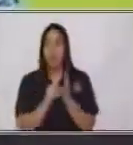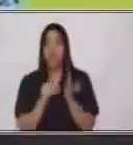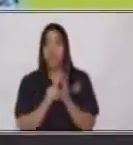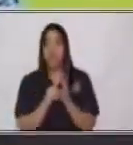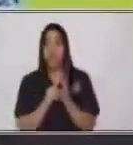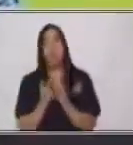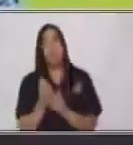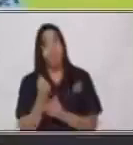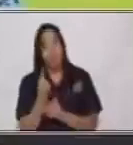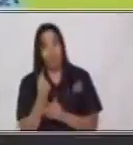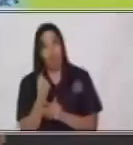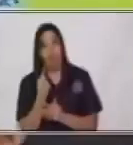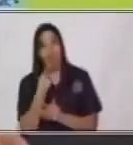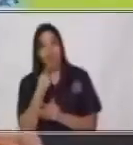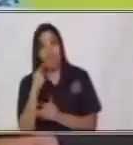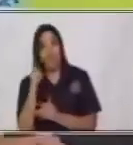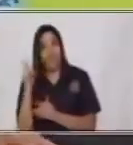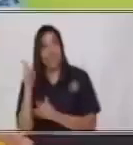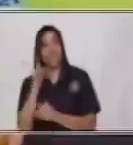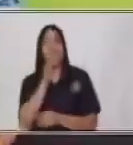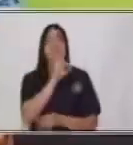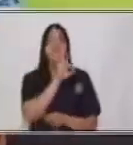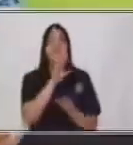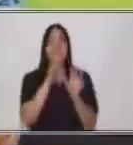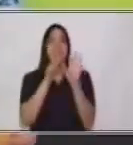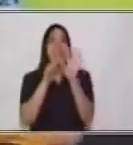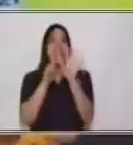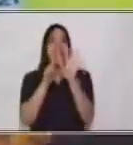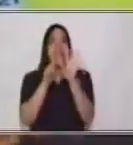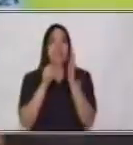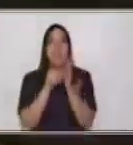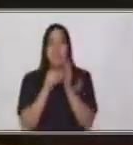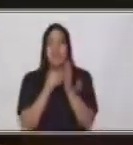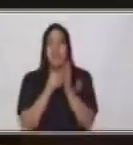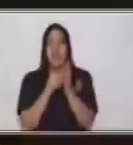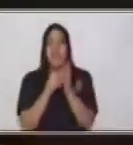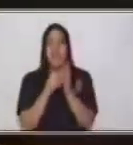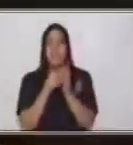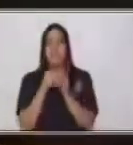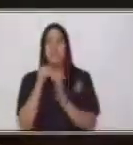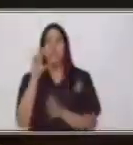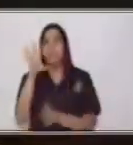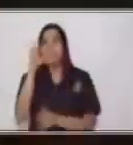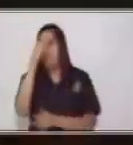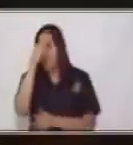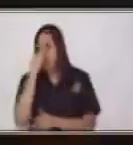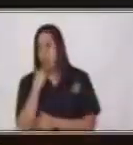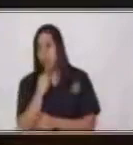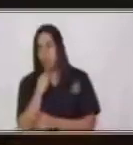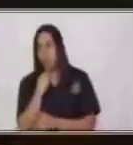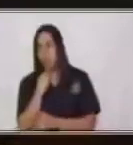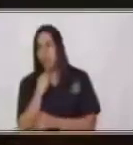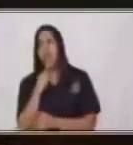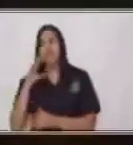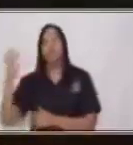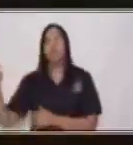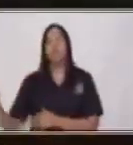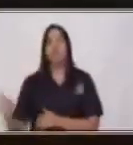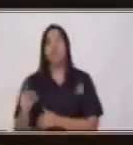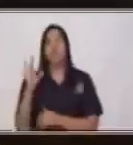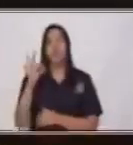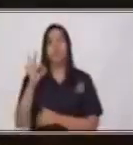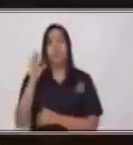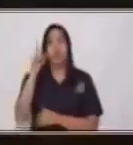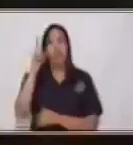36 quetzales con 5 centavos. Entonces vamos a agregar una moneda de a